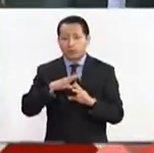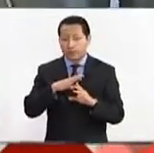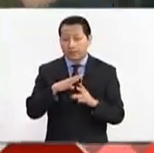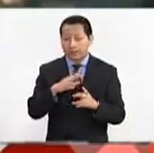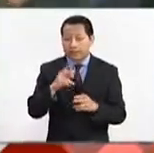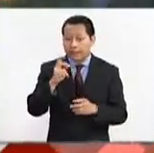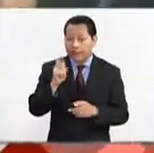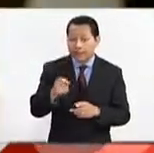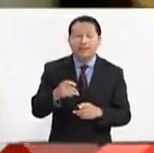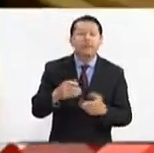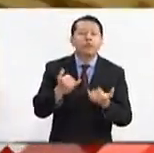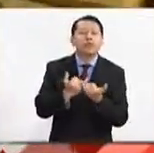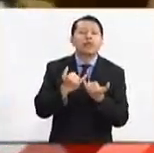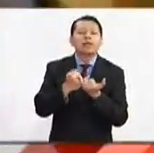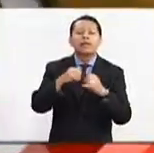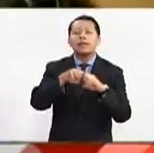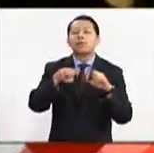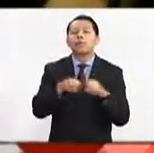del Barcelona